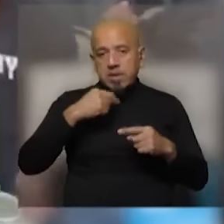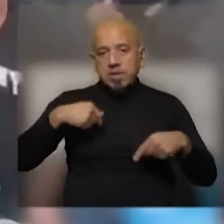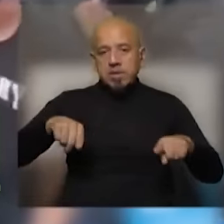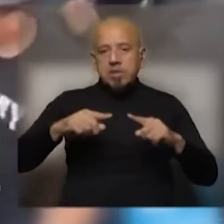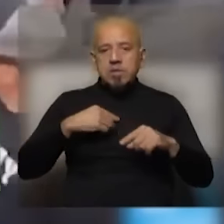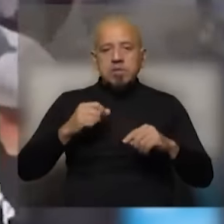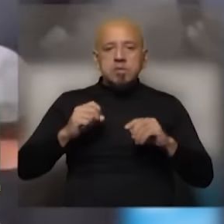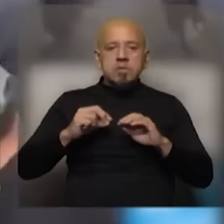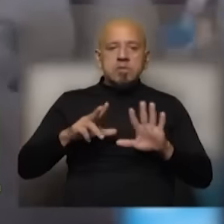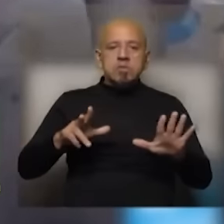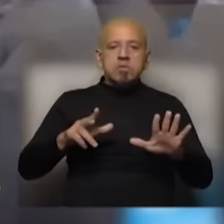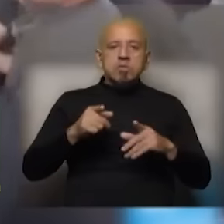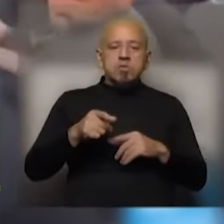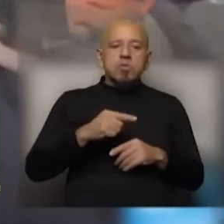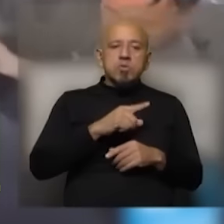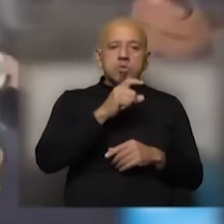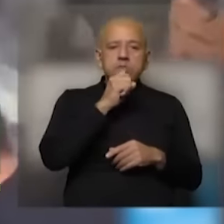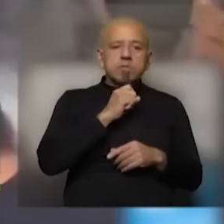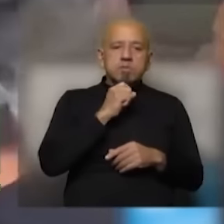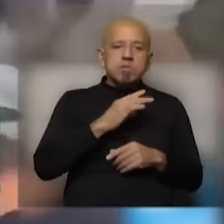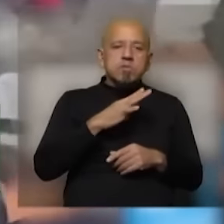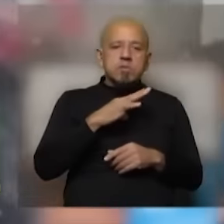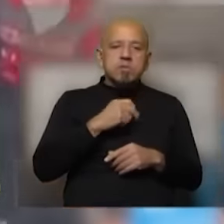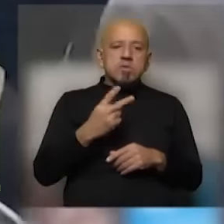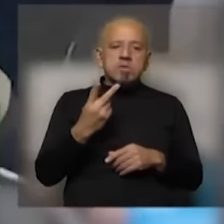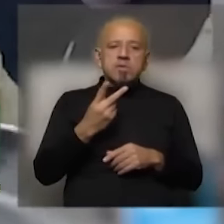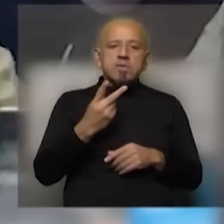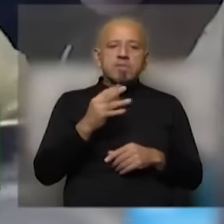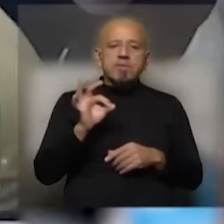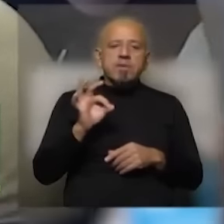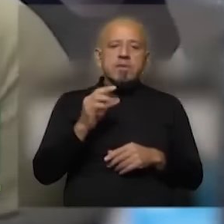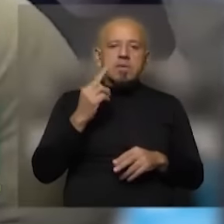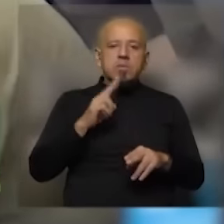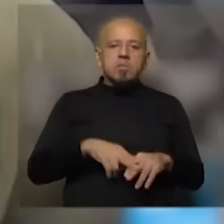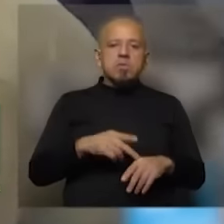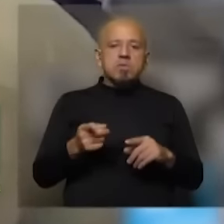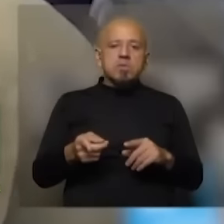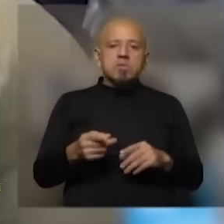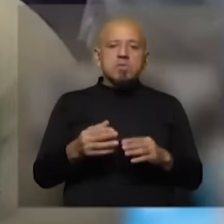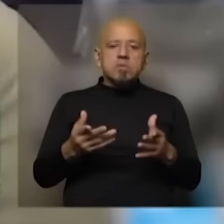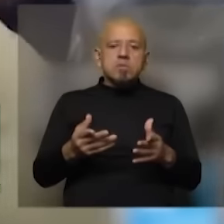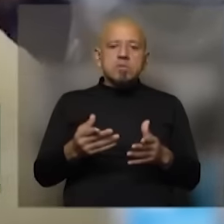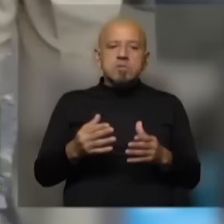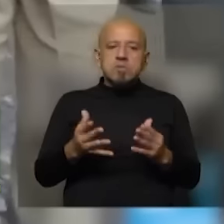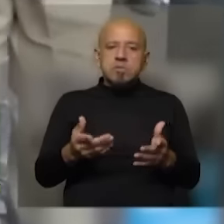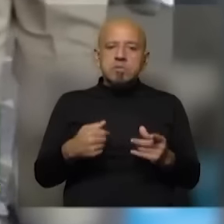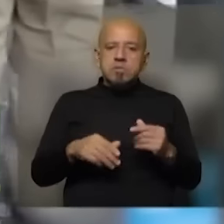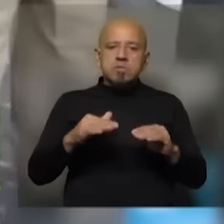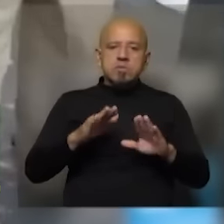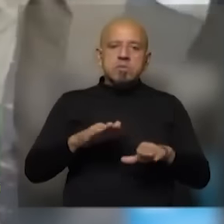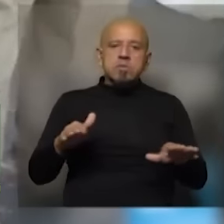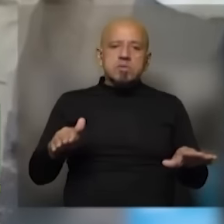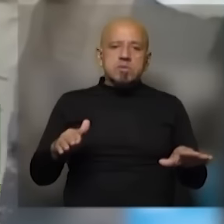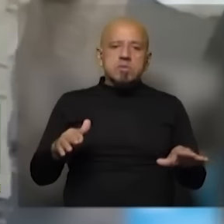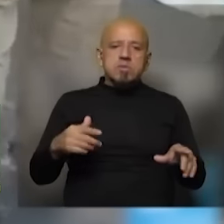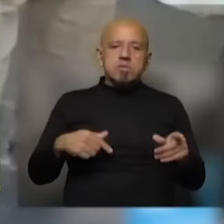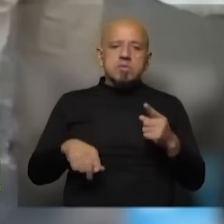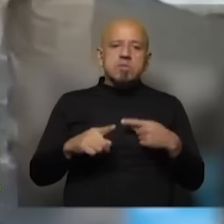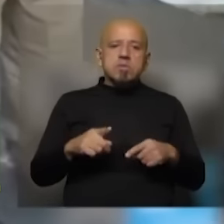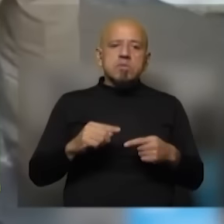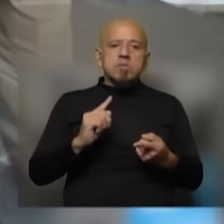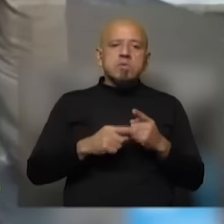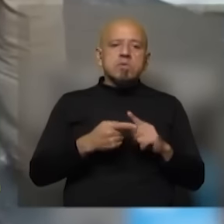pasado 8 de marzo reportaron al menos 20 muertos por desnutrición y deshidratación, principalmente niños. La Oficina de